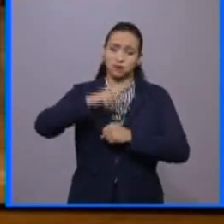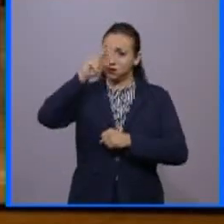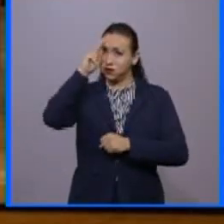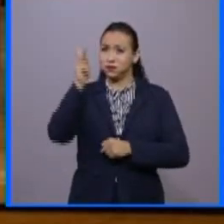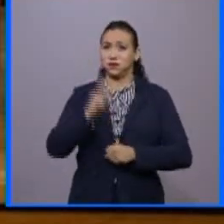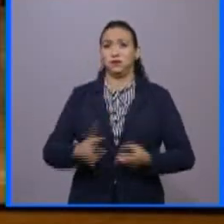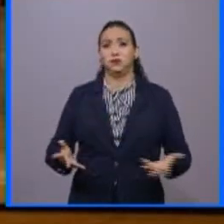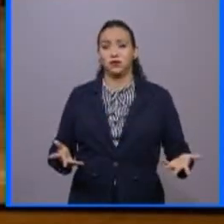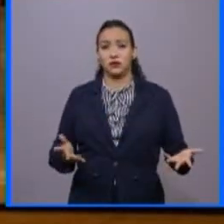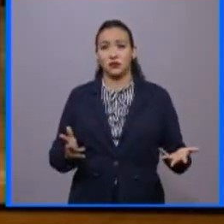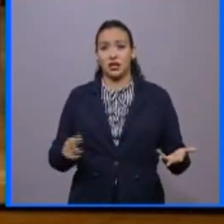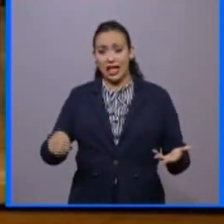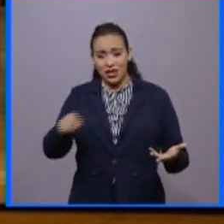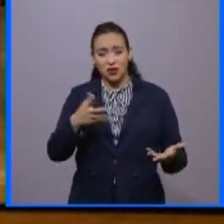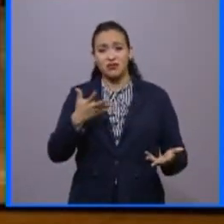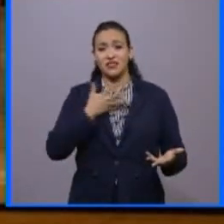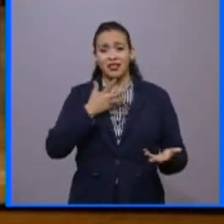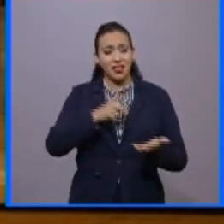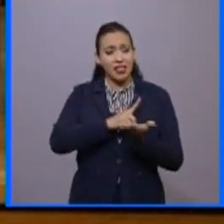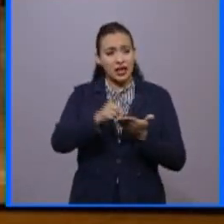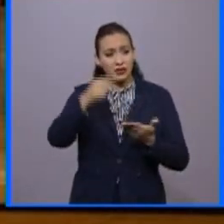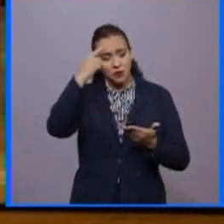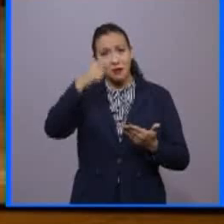Y saber que tiene derecho al tiempo.